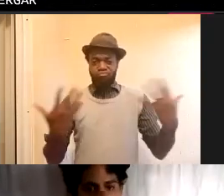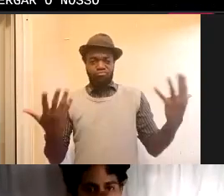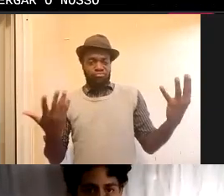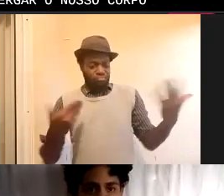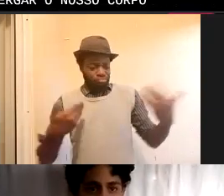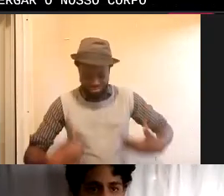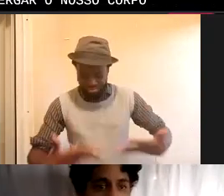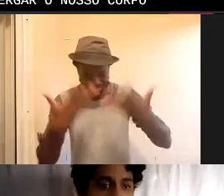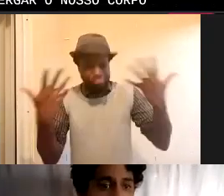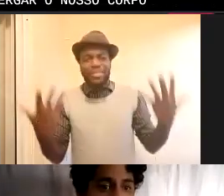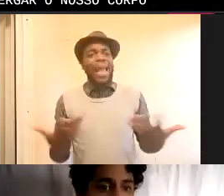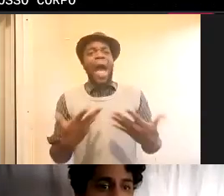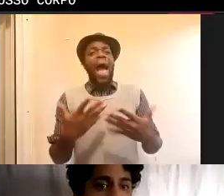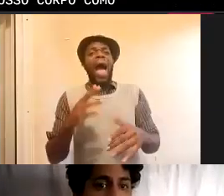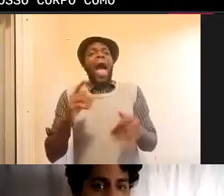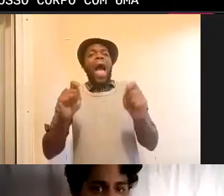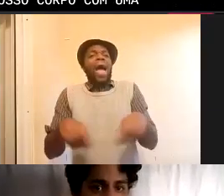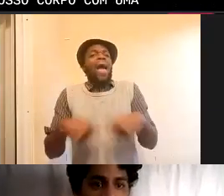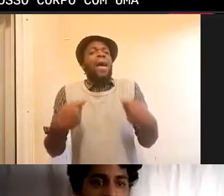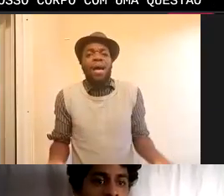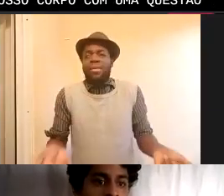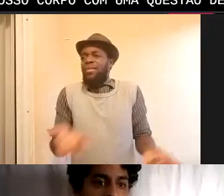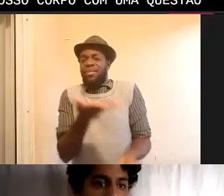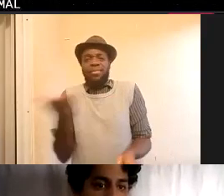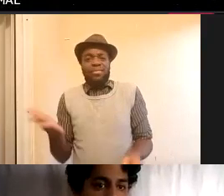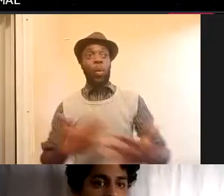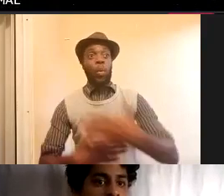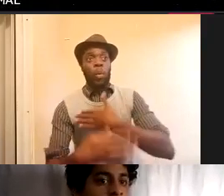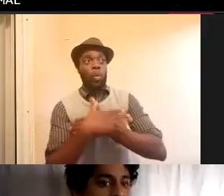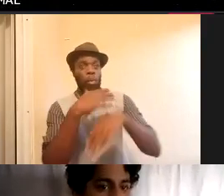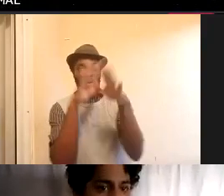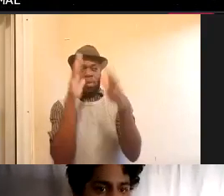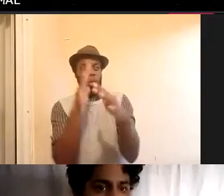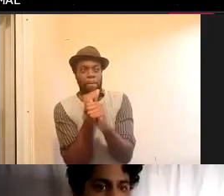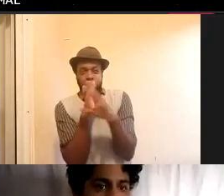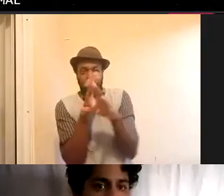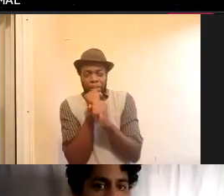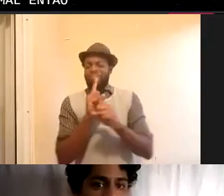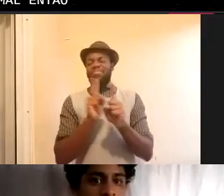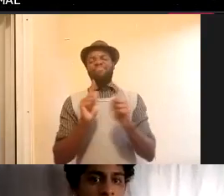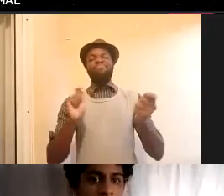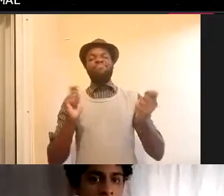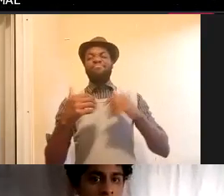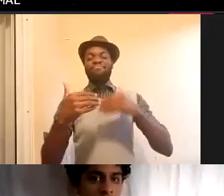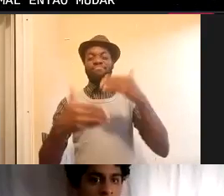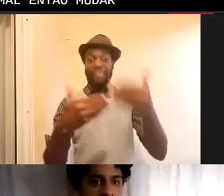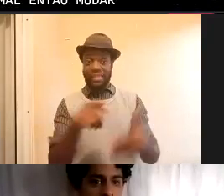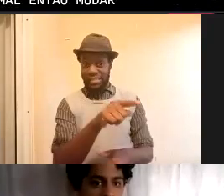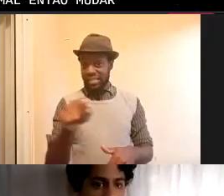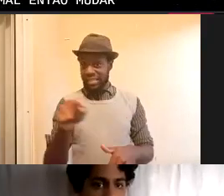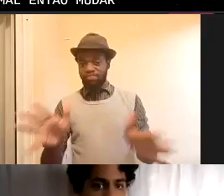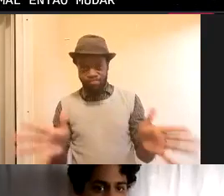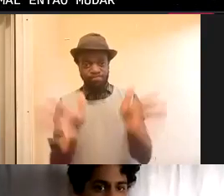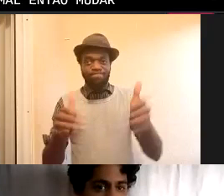como una cuestión normal, ¿verdad?, entonces vamos a poder ir cambiando esos